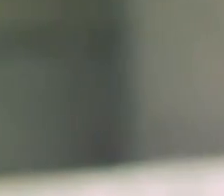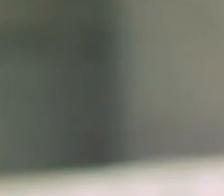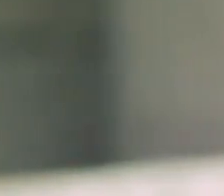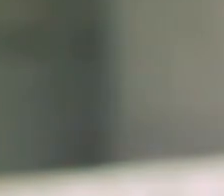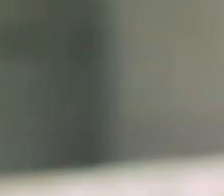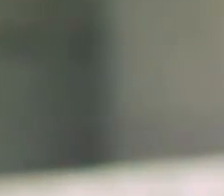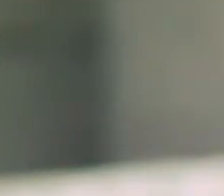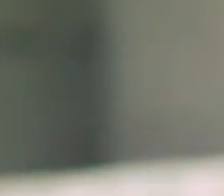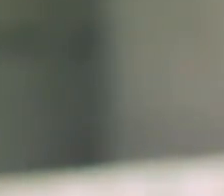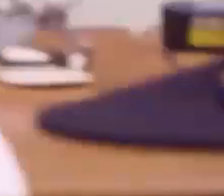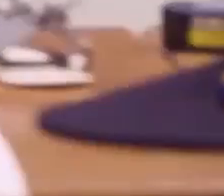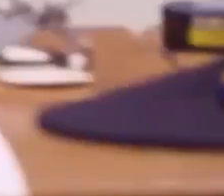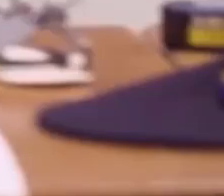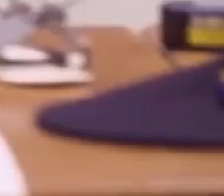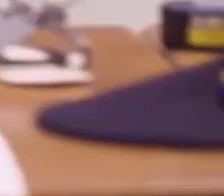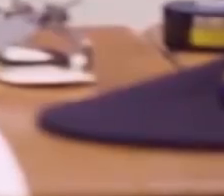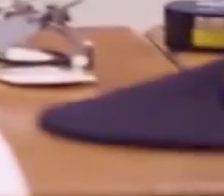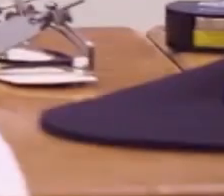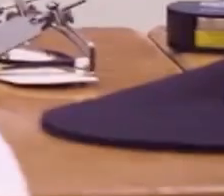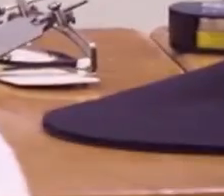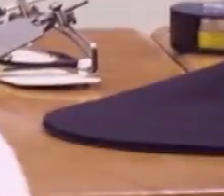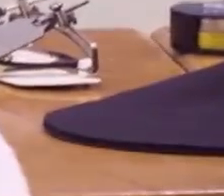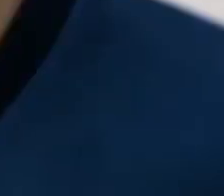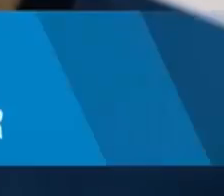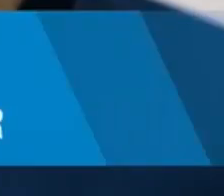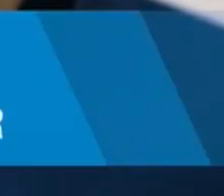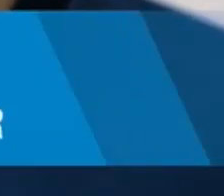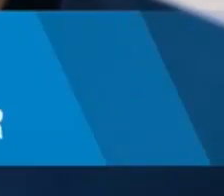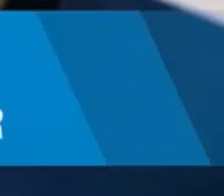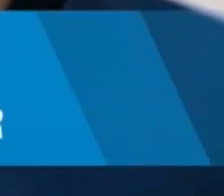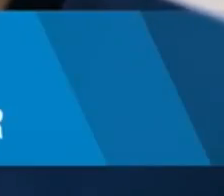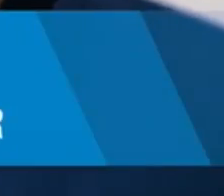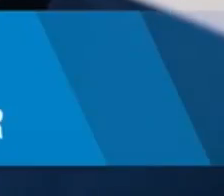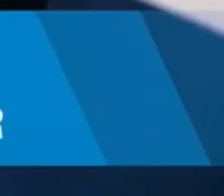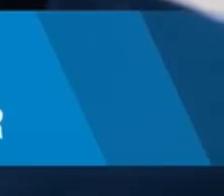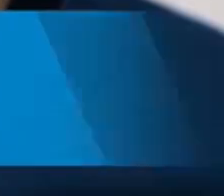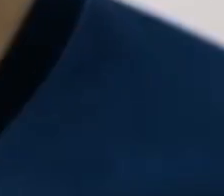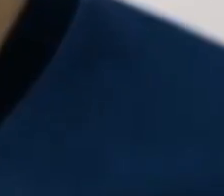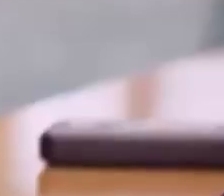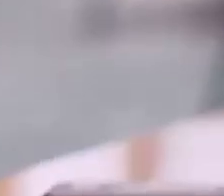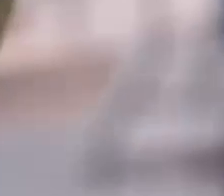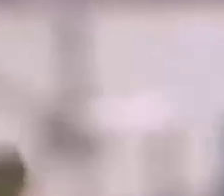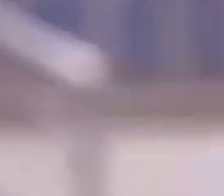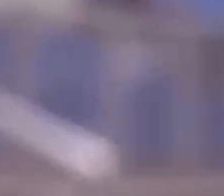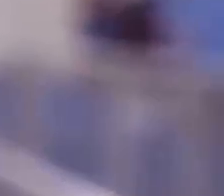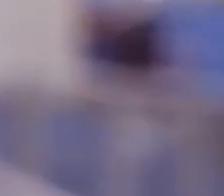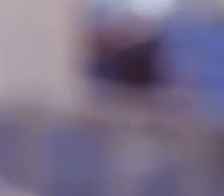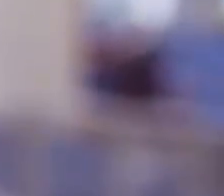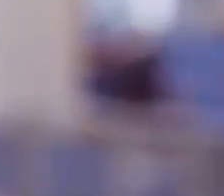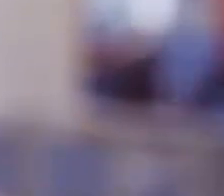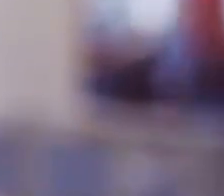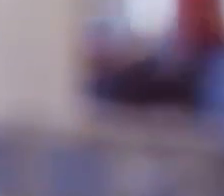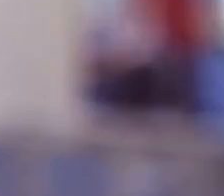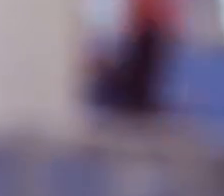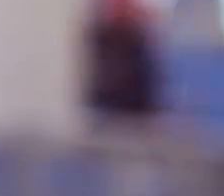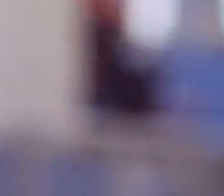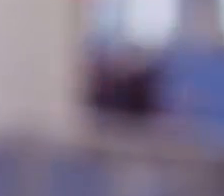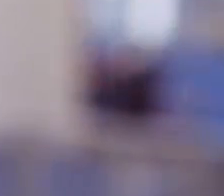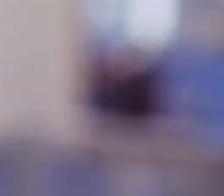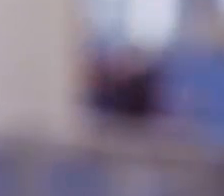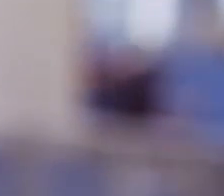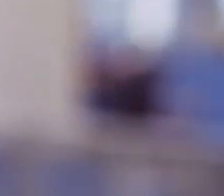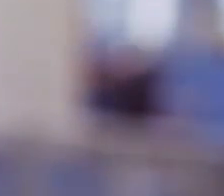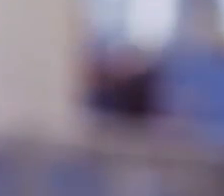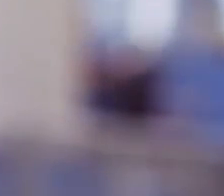documento, pues, de 61 artículos que dice cómo es que las Olimpiadas tienen que funcionar. Estamos viendo momentos justamente del canal Sí.